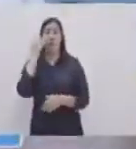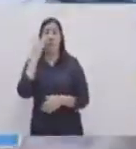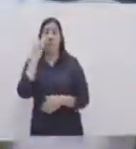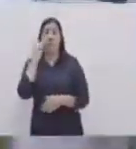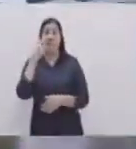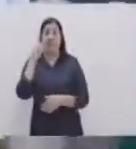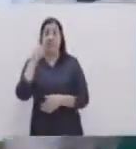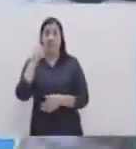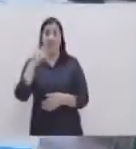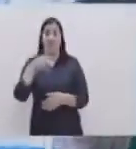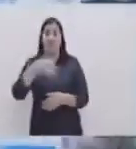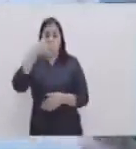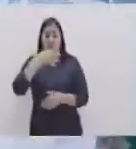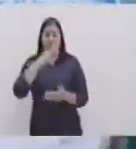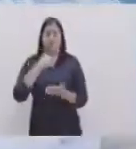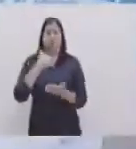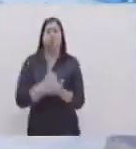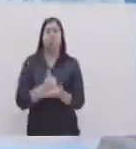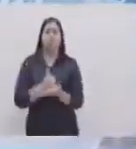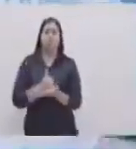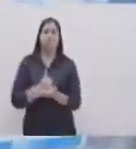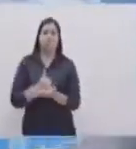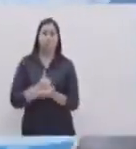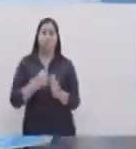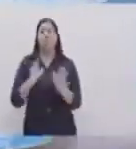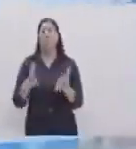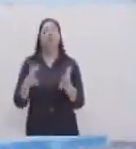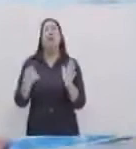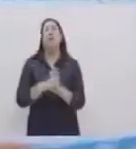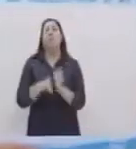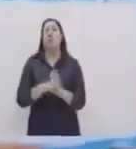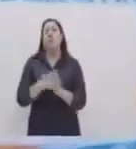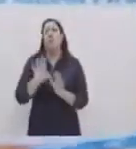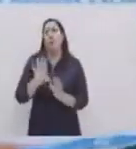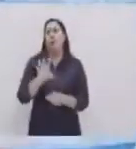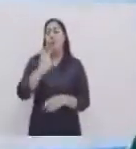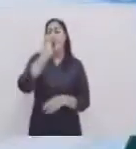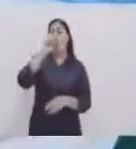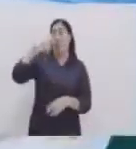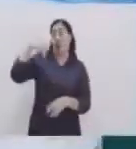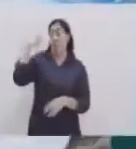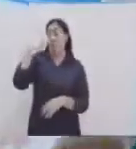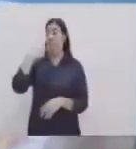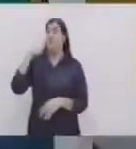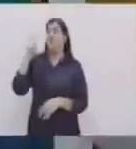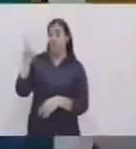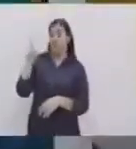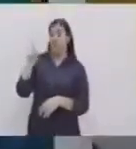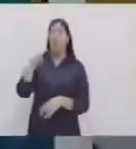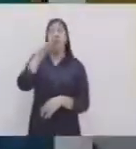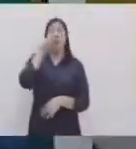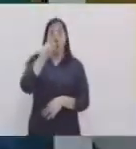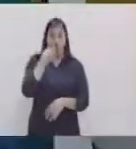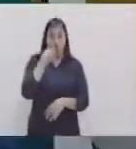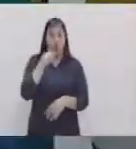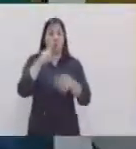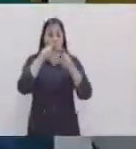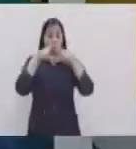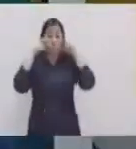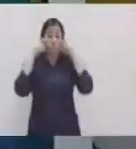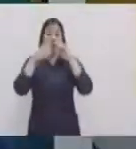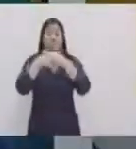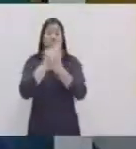estamos citando un dato de expertos. Por ejemplo, la OMS nos indica que si usamos mascarilla, nos lavamos las manos